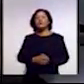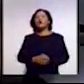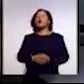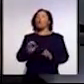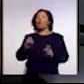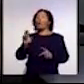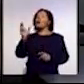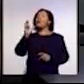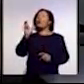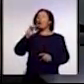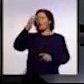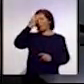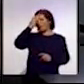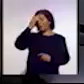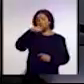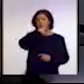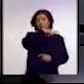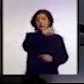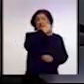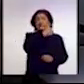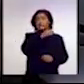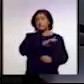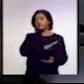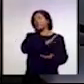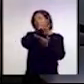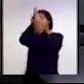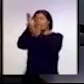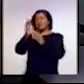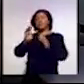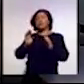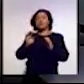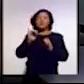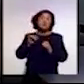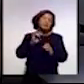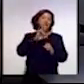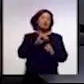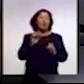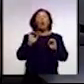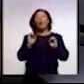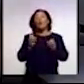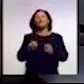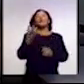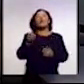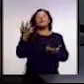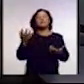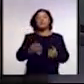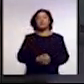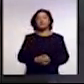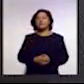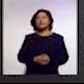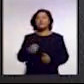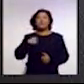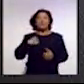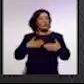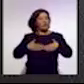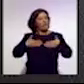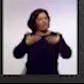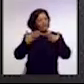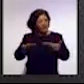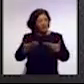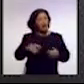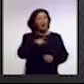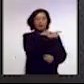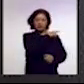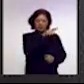tlaxcaltecas se van a estudiar a china o cuando menos la mayoría nosotros confiamos en que todos porque todos tienen un nivel muy